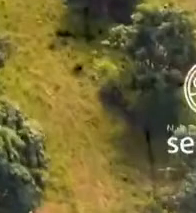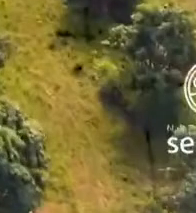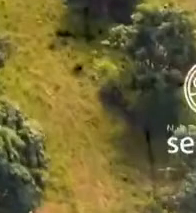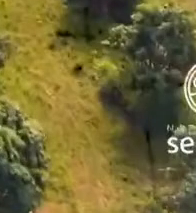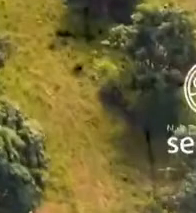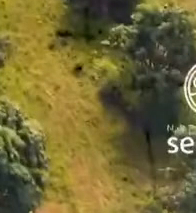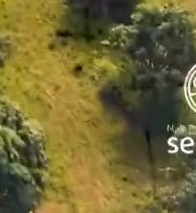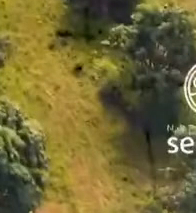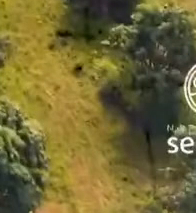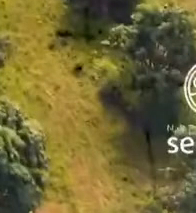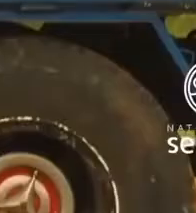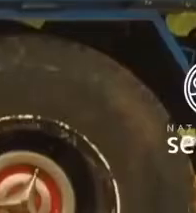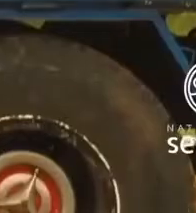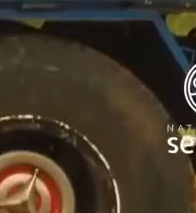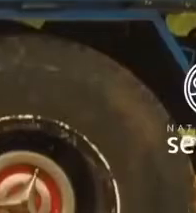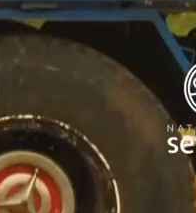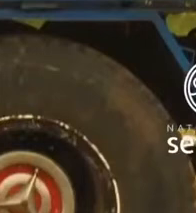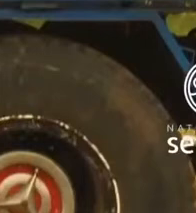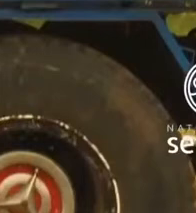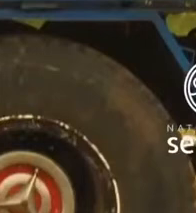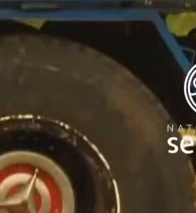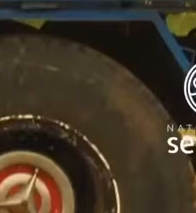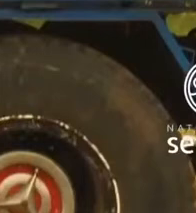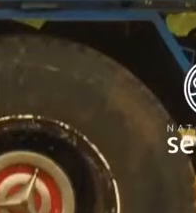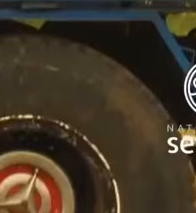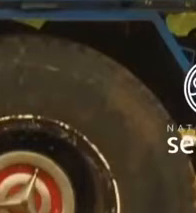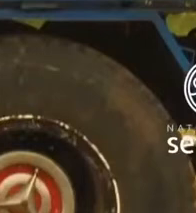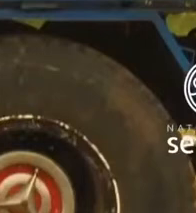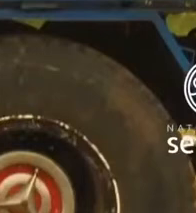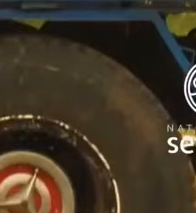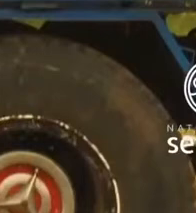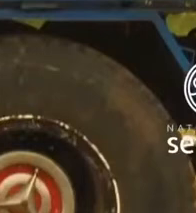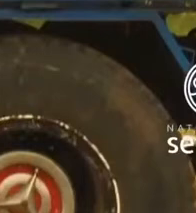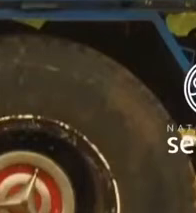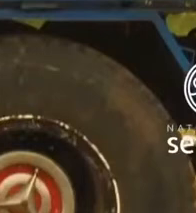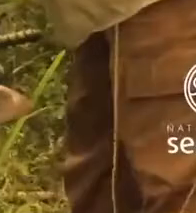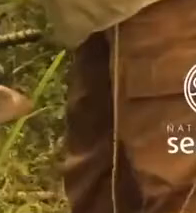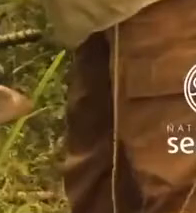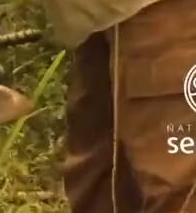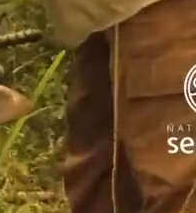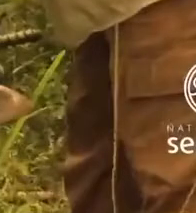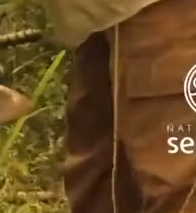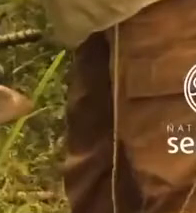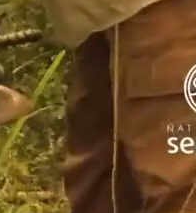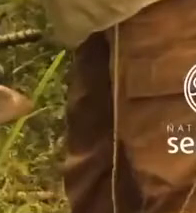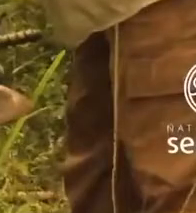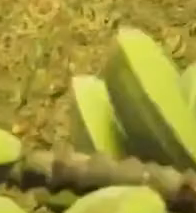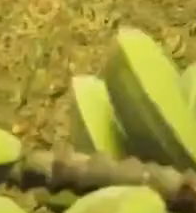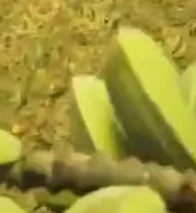por unos 500.000 pesos. Y yo solo le voy a devolver al banco 510.000